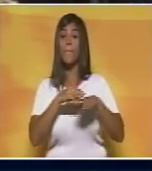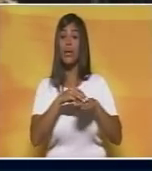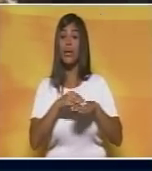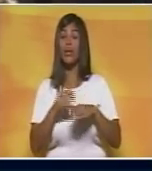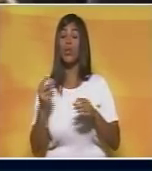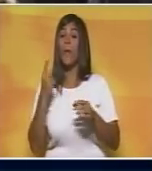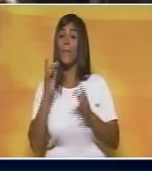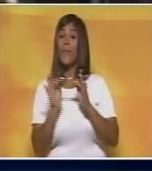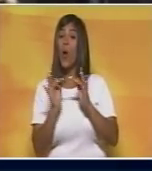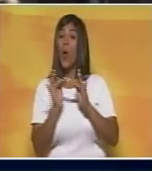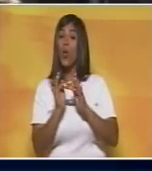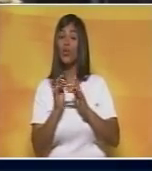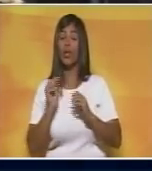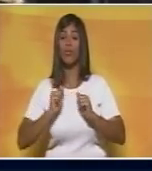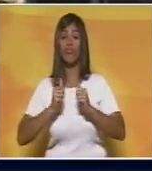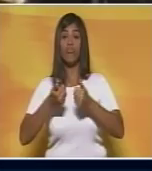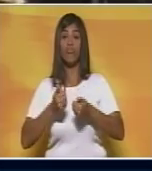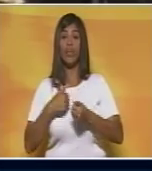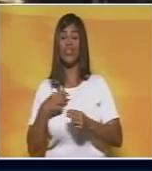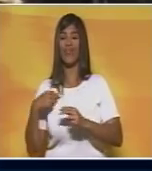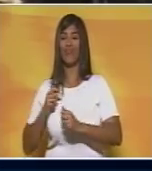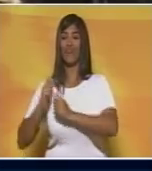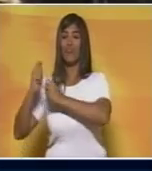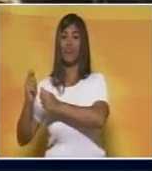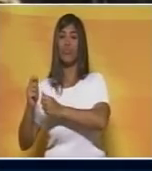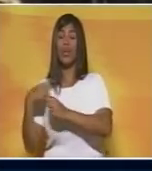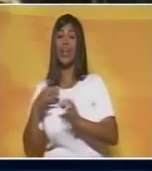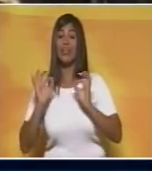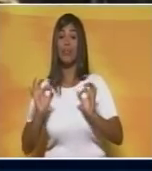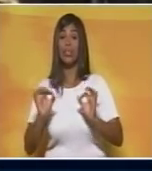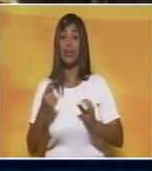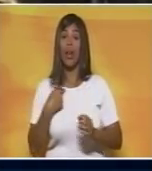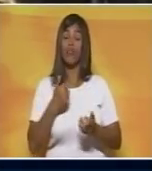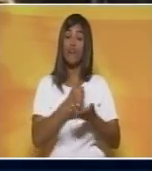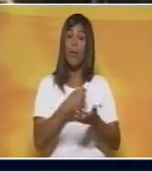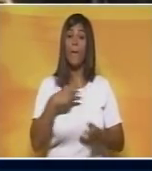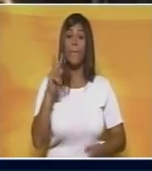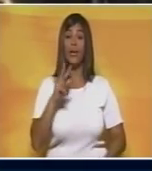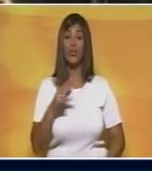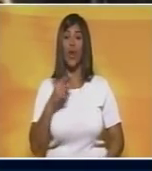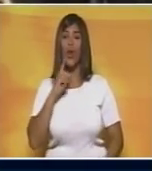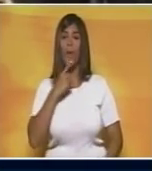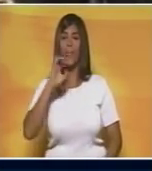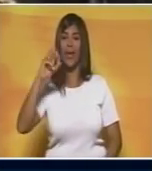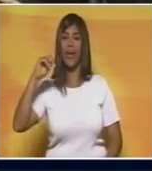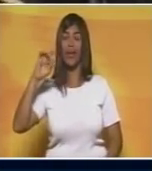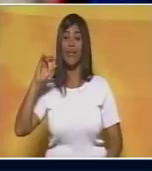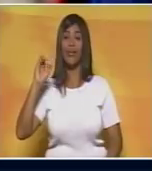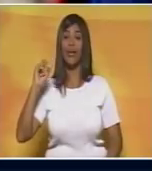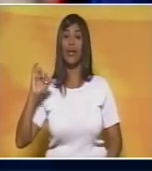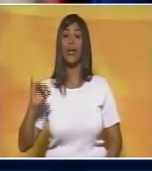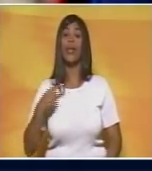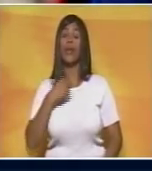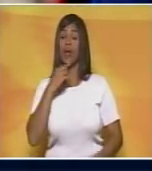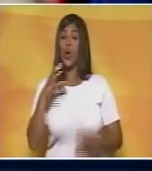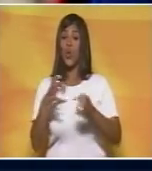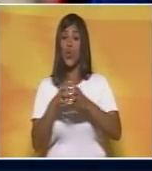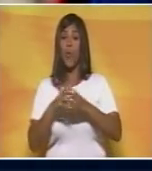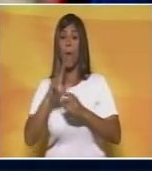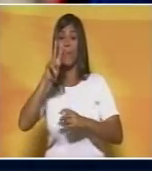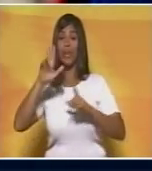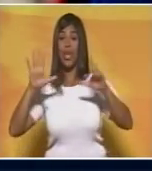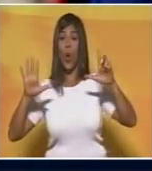los primeros contactos llevados a cabo por su asesor especial para Venezuela, Enrique Iglesias. El grupo de los 28 países que